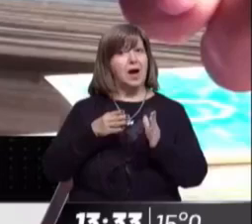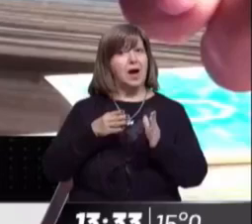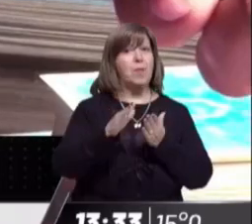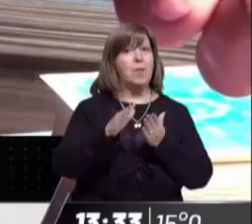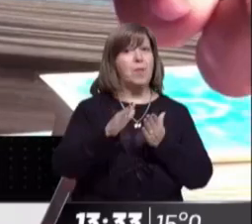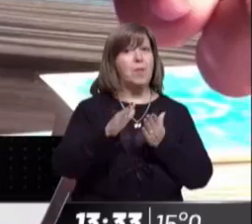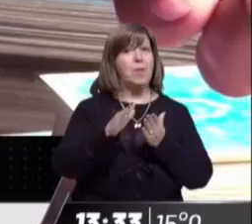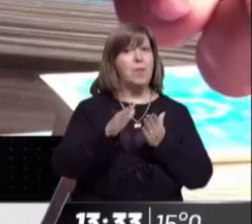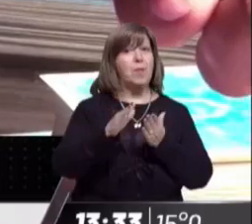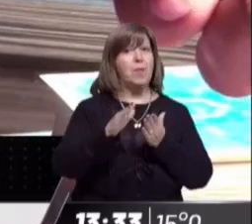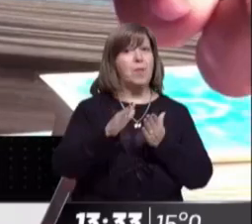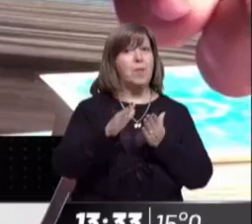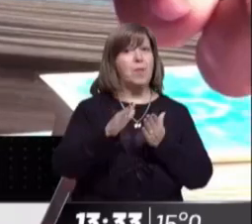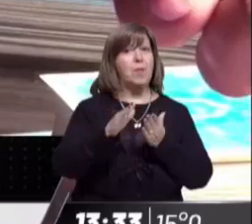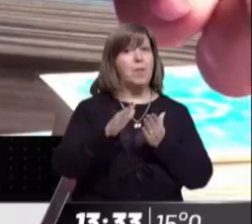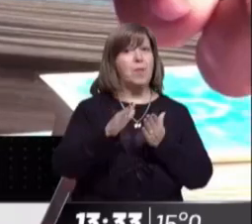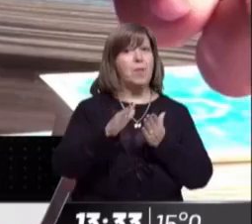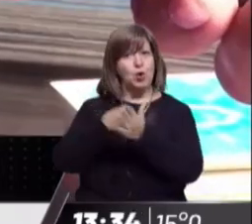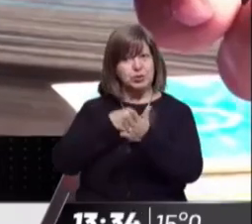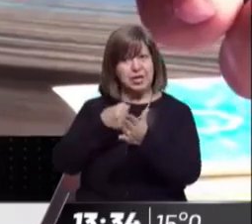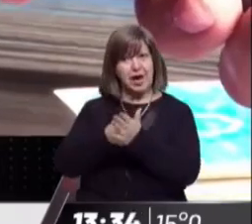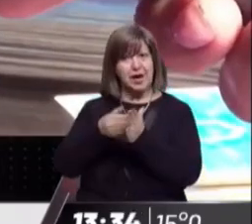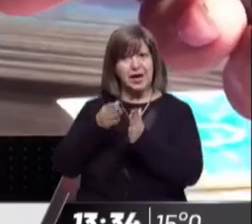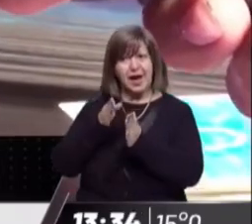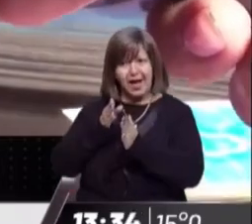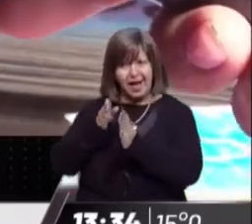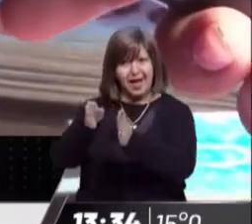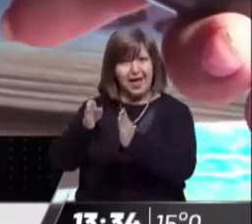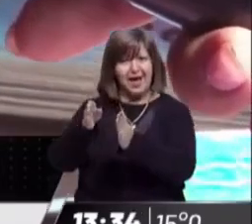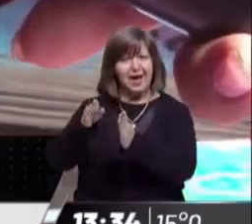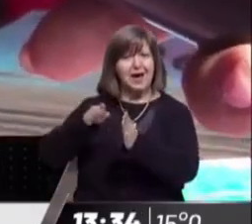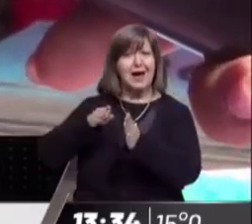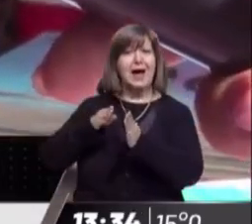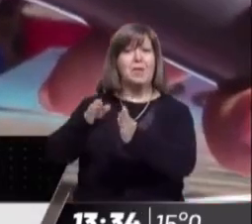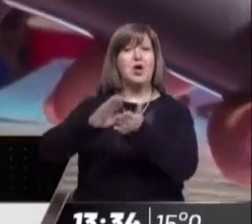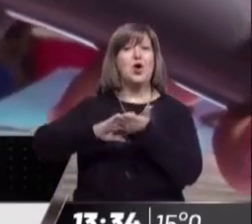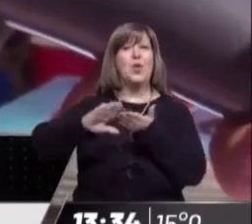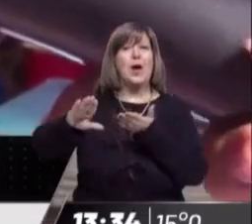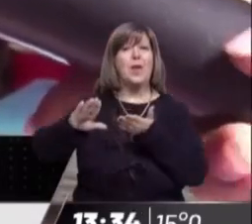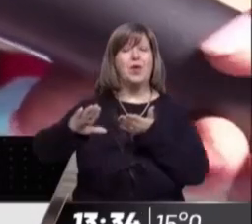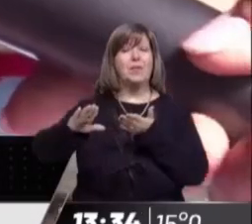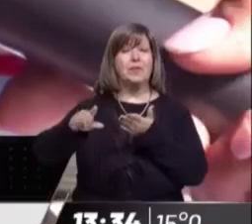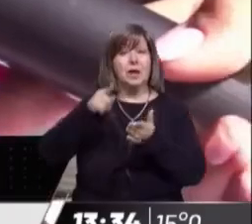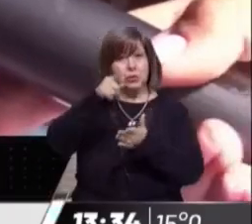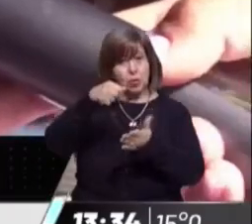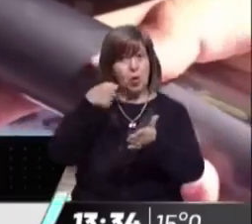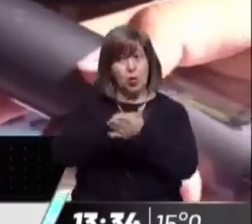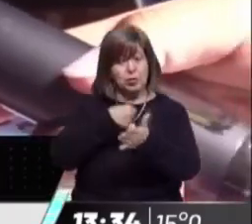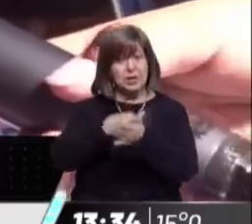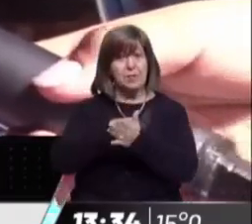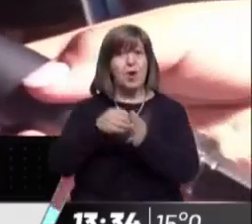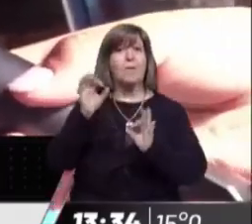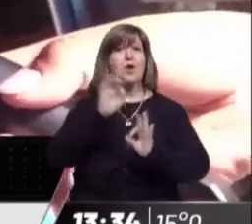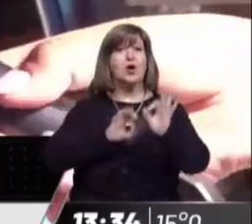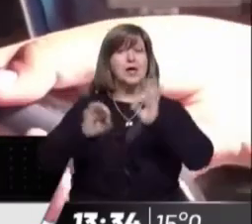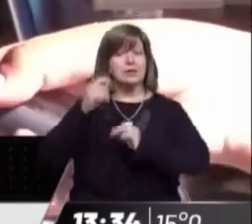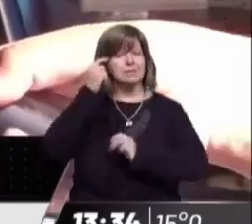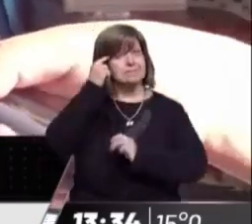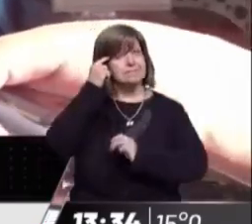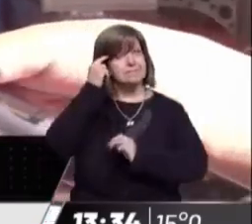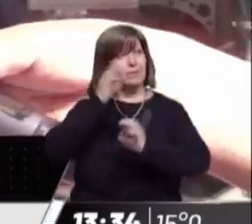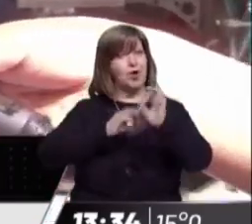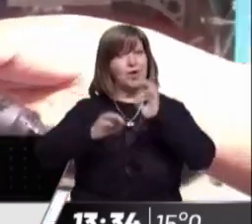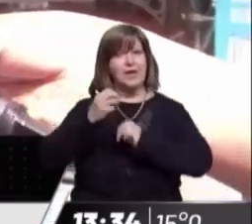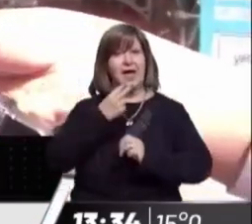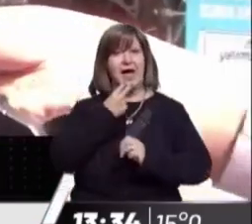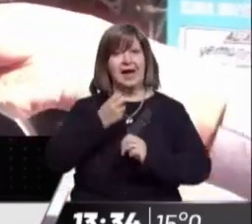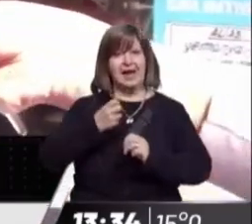que luches por aquellas por aquellas ideas por aquellos proyectos que tenés en mente la energía